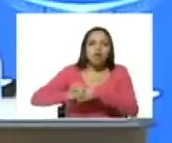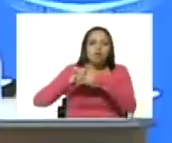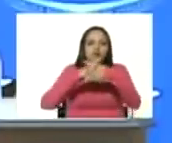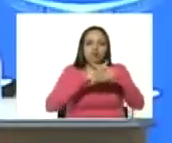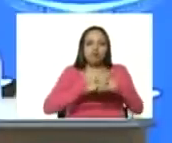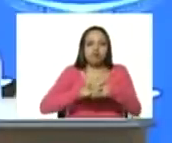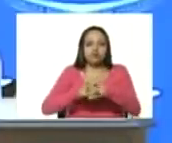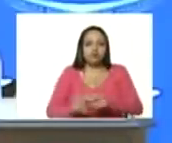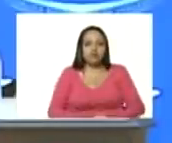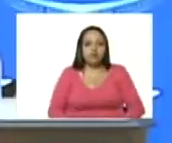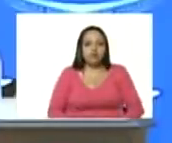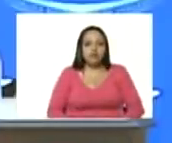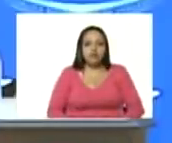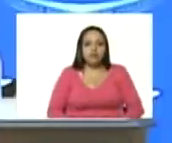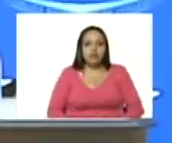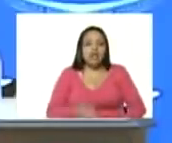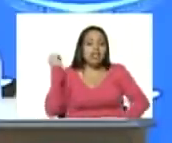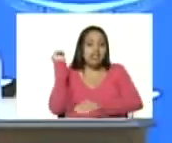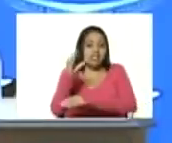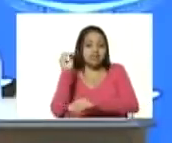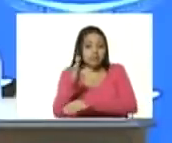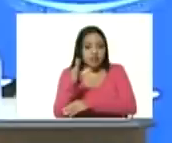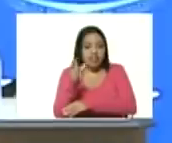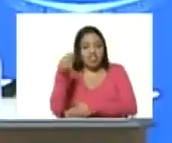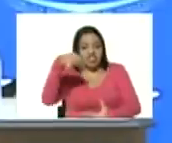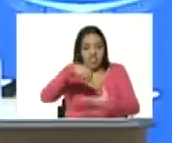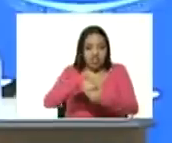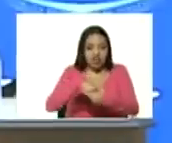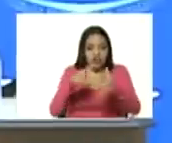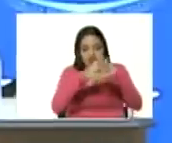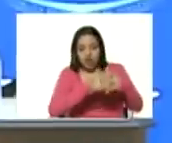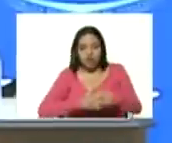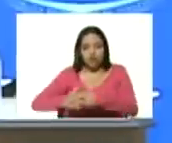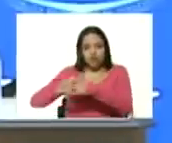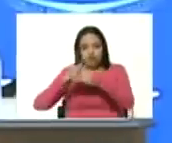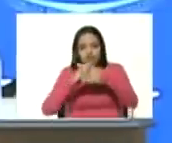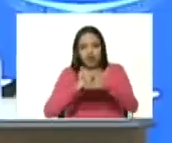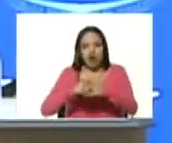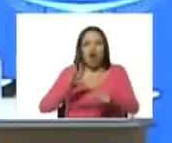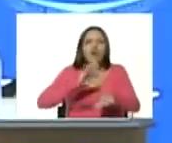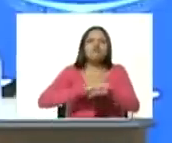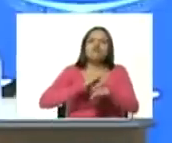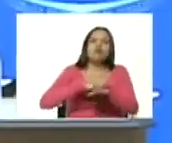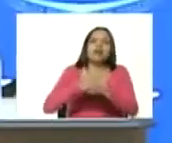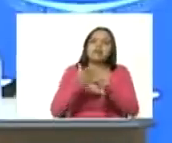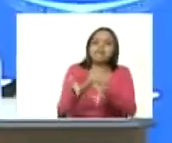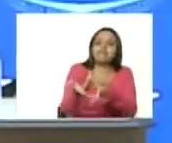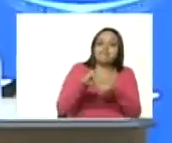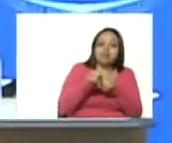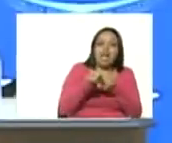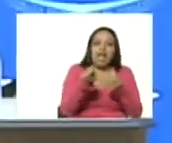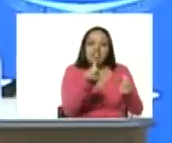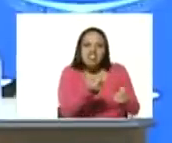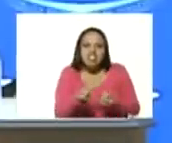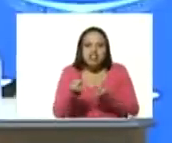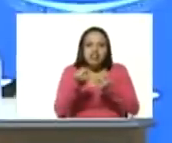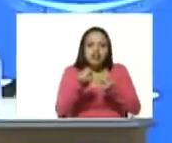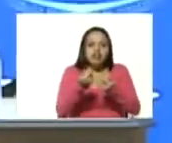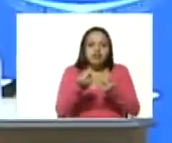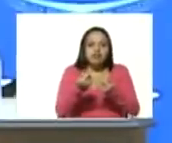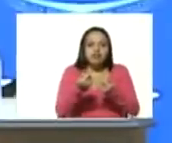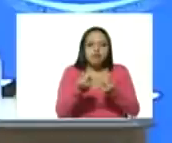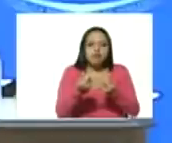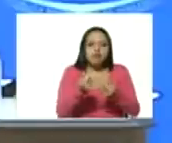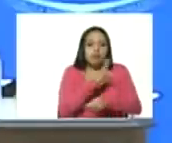Norteamérica y al Congreso de los Estados Unidos de Norteamérica cómo es que se están apropiando de dineros que no le corresponden, que no